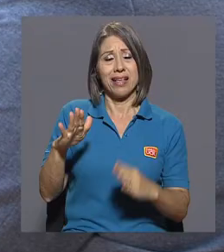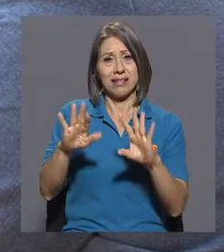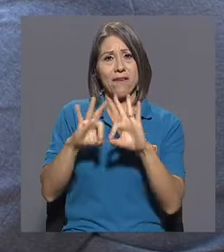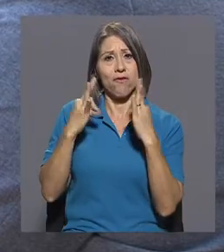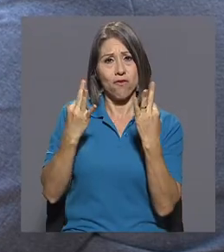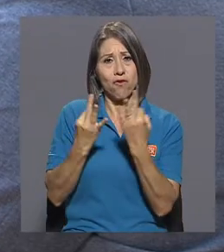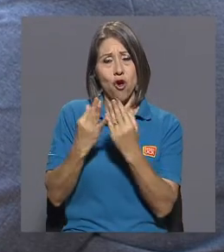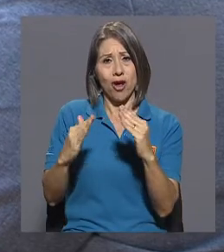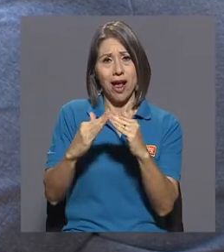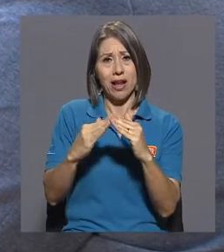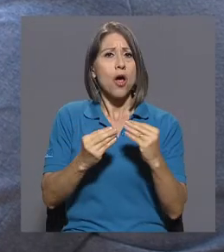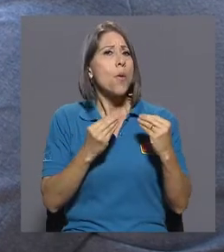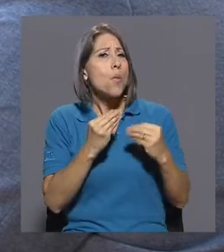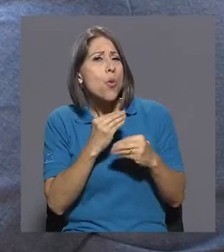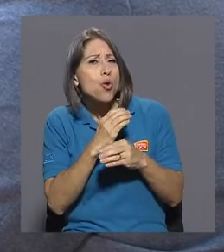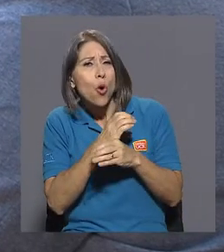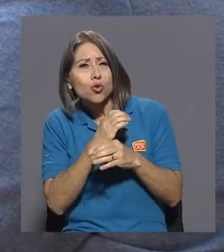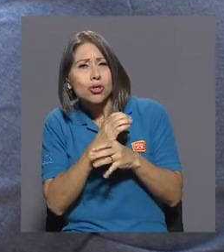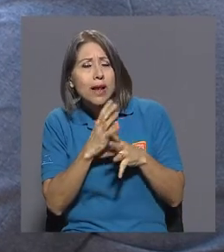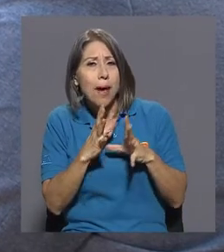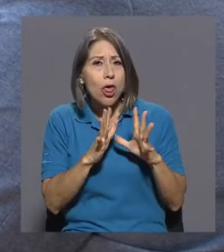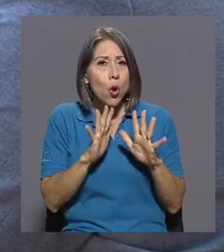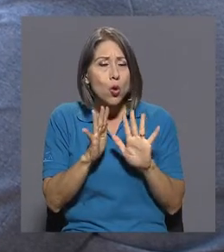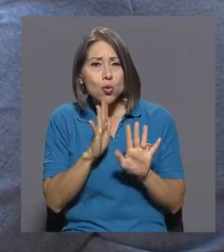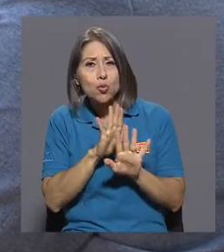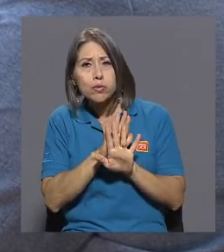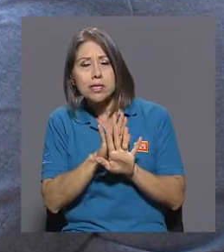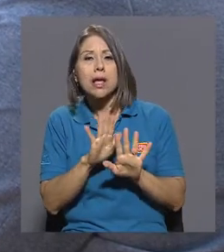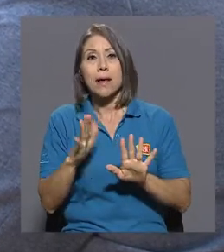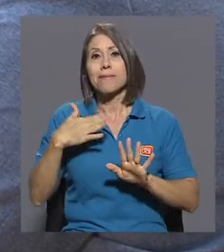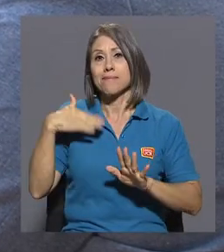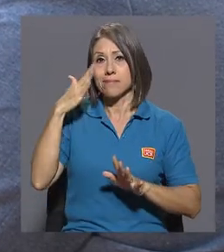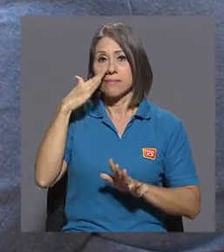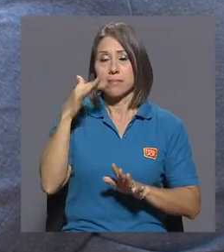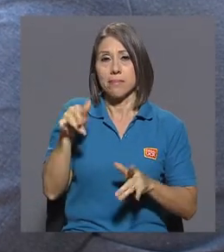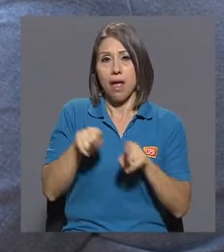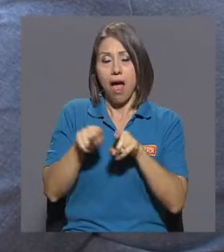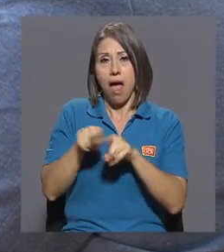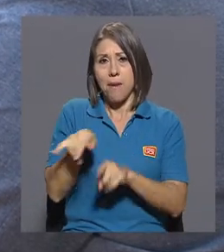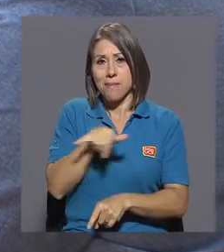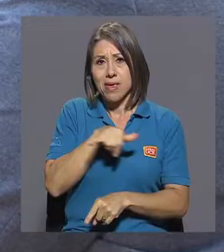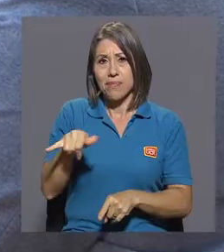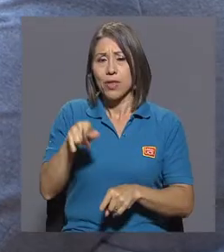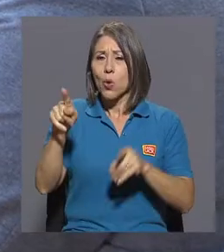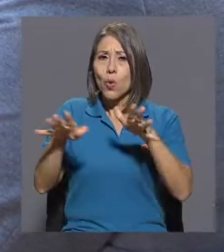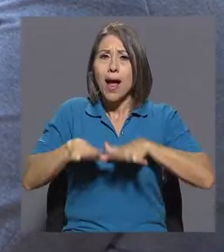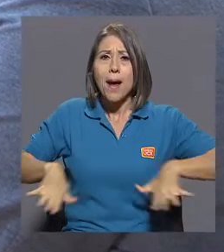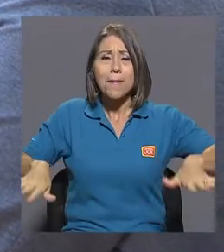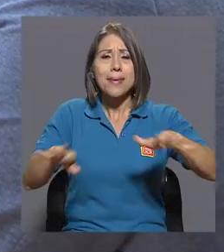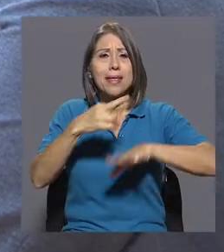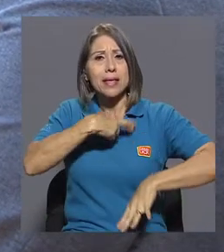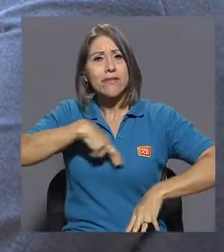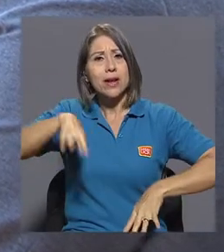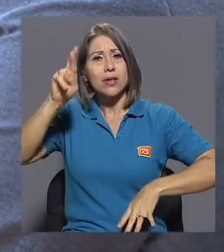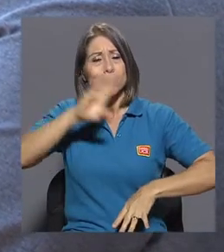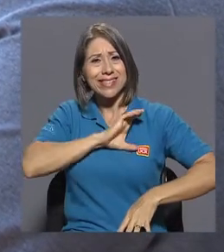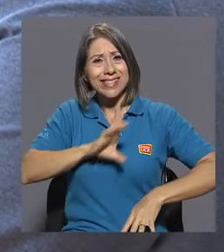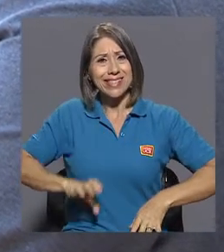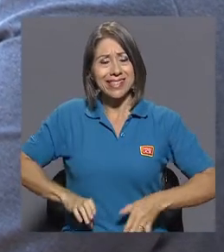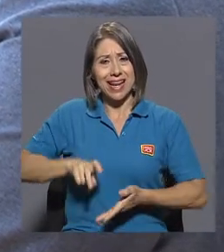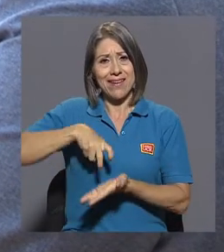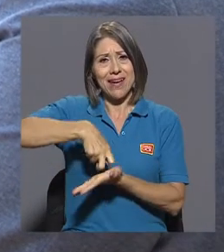Muy conservador. Muy conservador, mi mamá también. Un ambiente religioso, cristiano, evangélica.